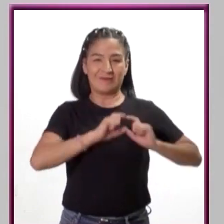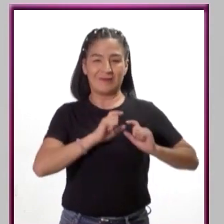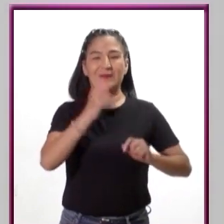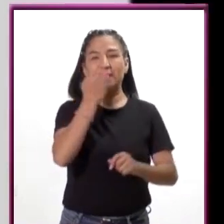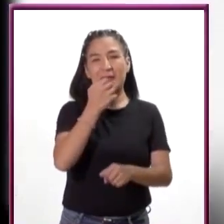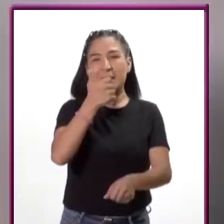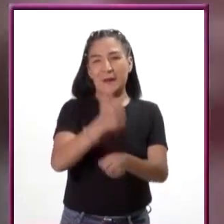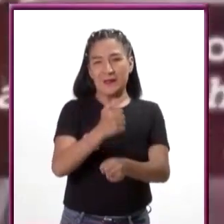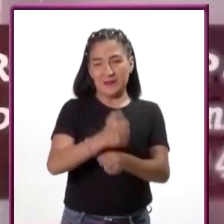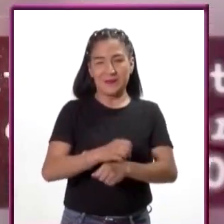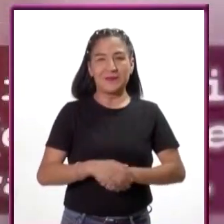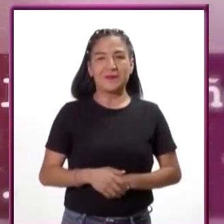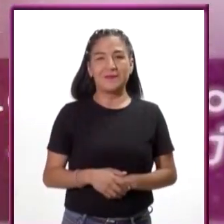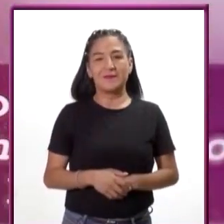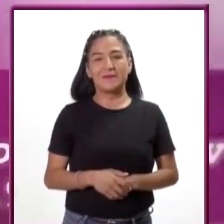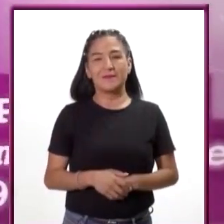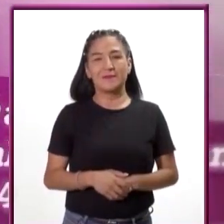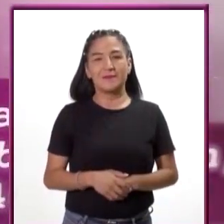primaria.